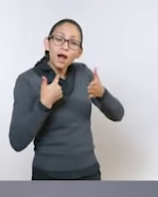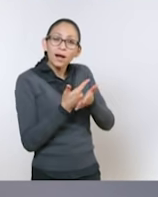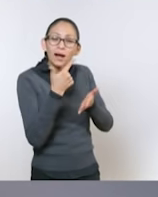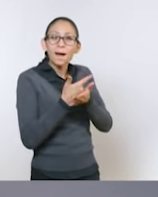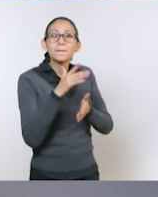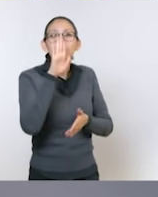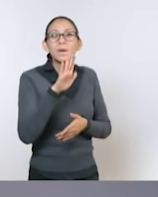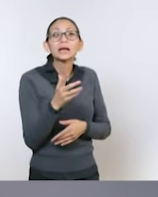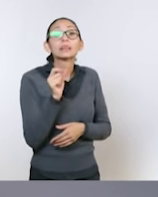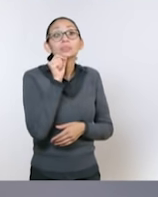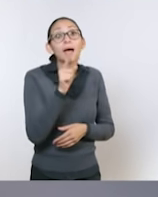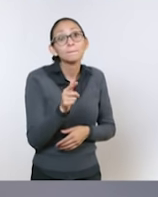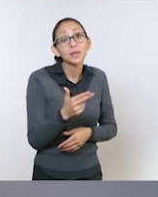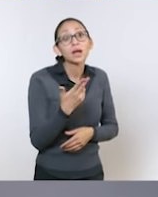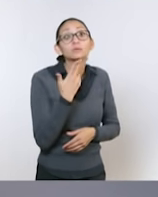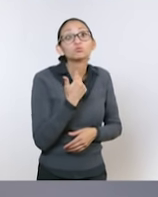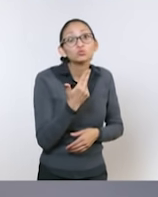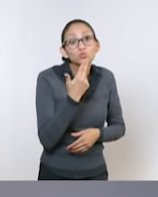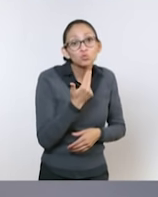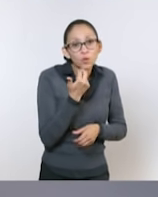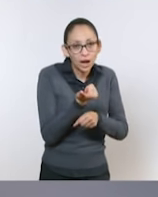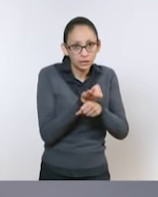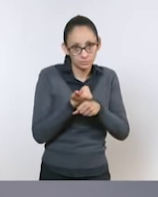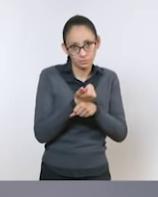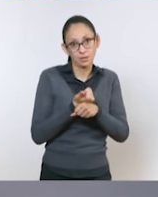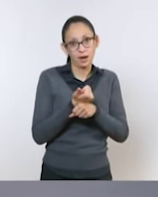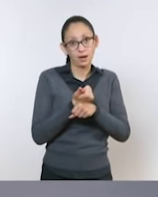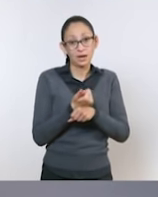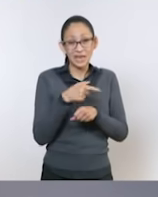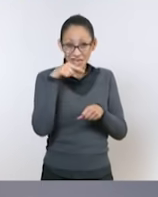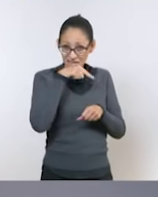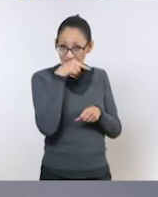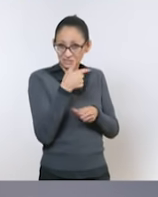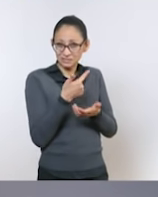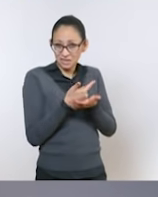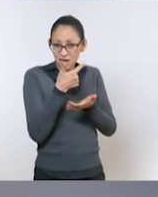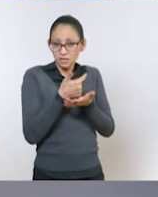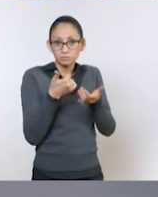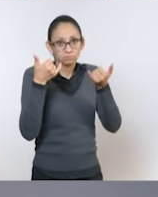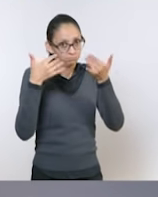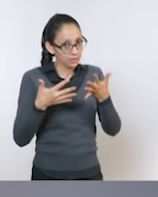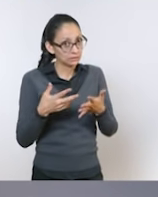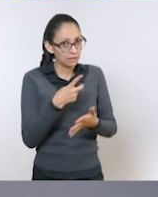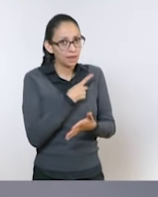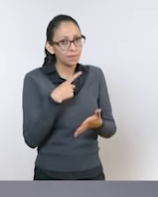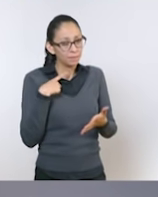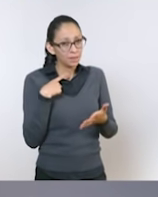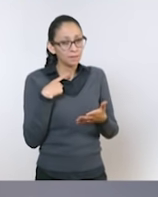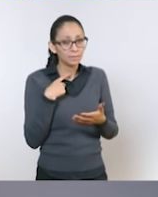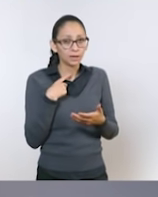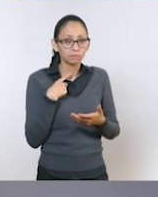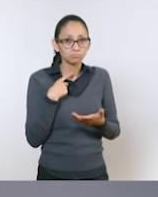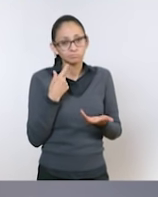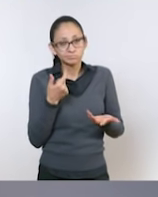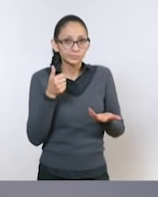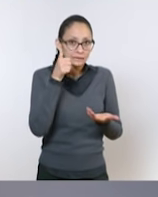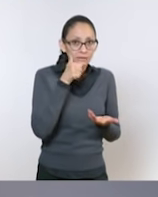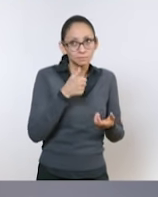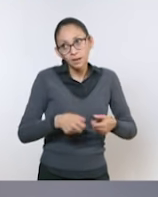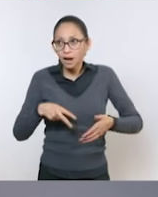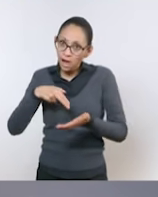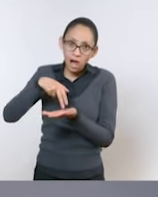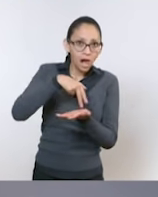o como azúcar en nuestra sangre. Esta grasa pesa y la tenemos